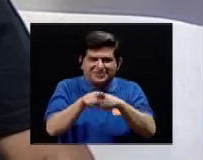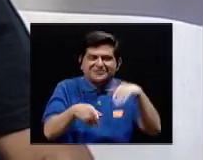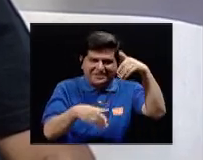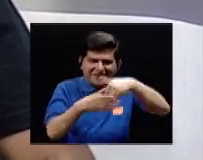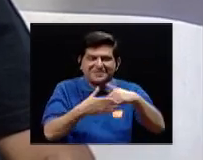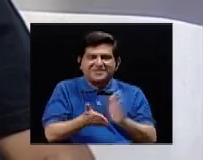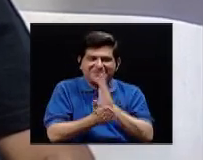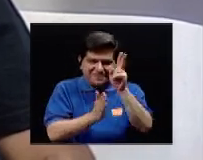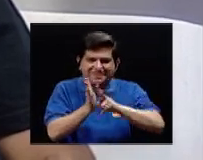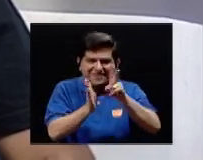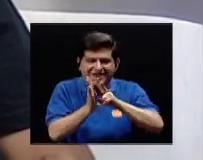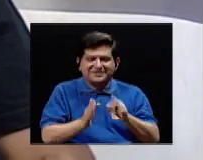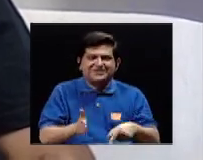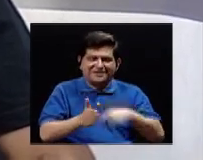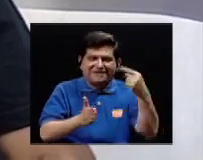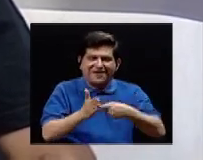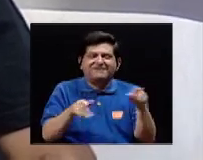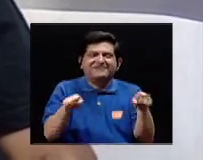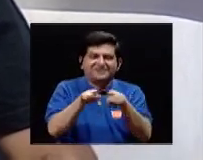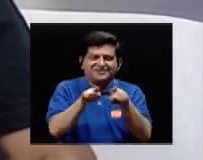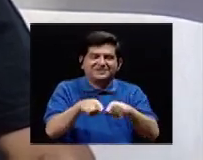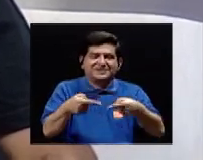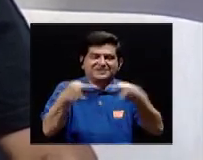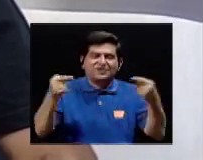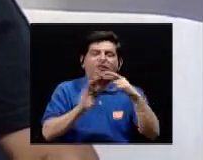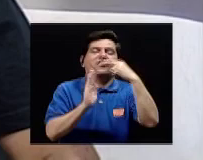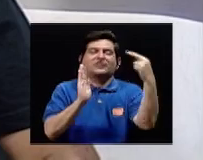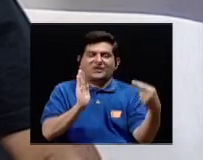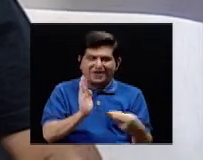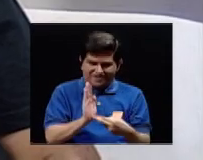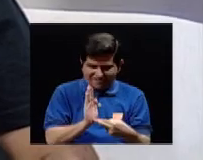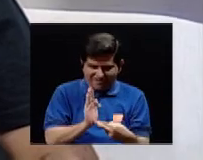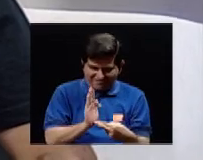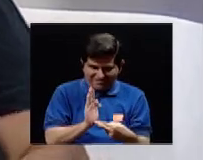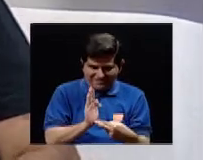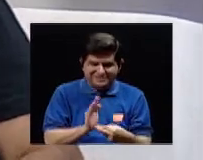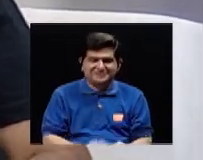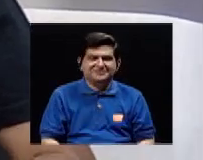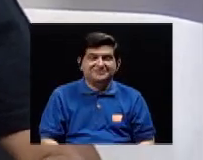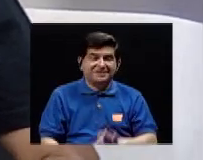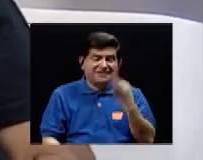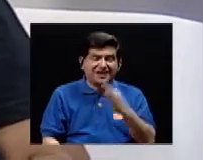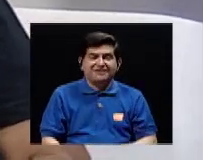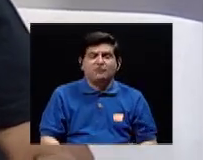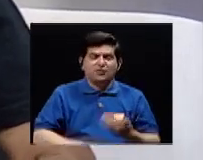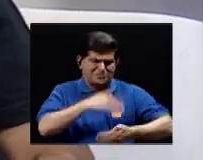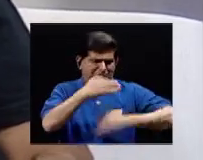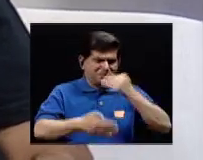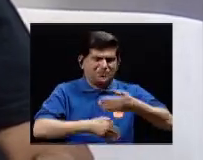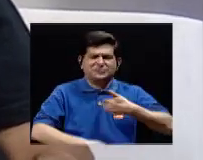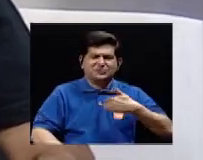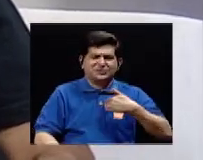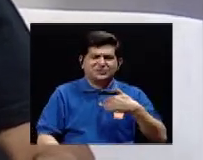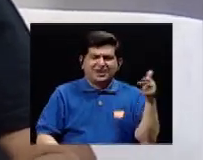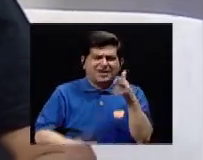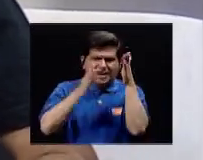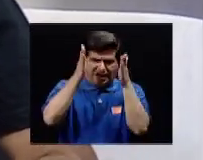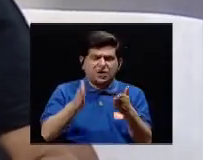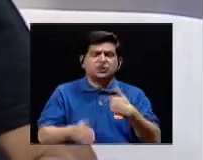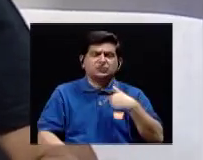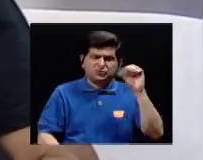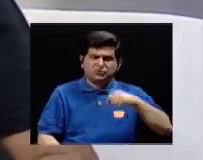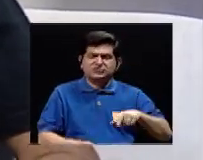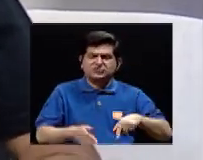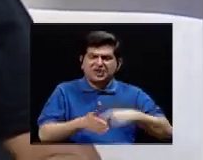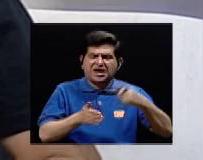El documental, sí. Y a veces incluso en contra de las reglas, ¿verdad? De cómo se debe comportar un camarógrafo, porque yo